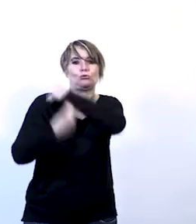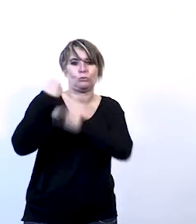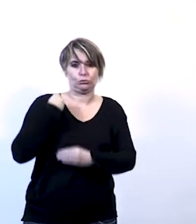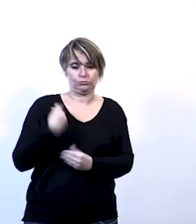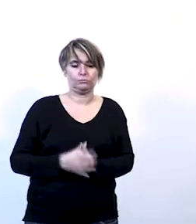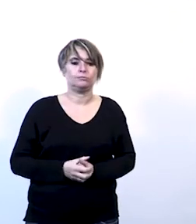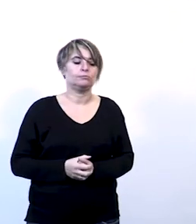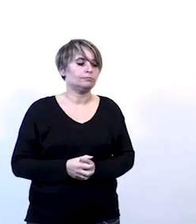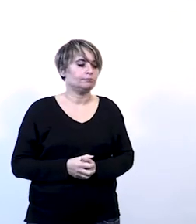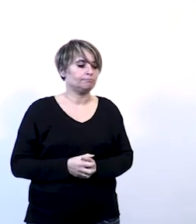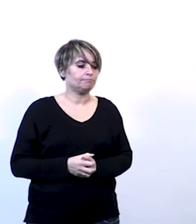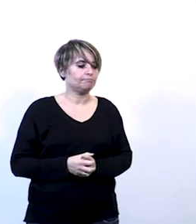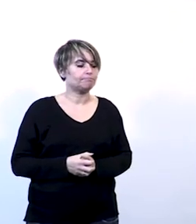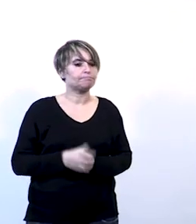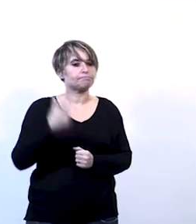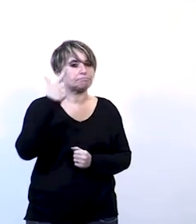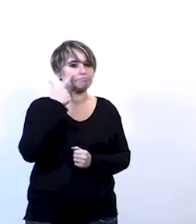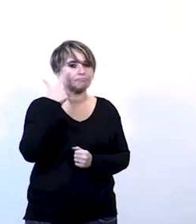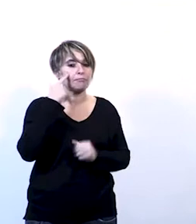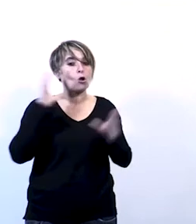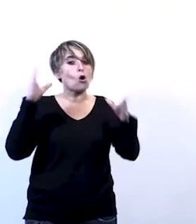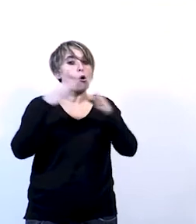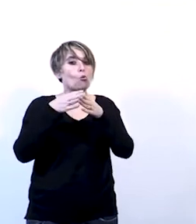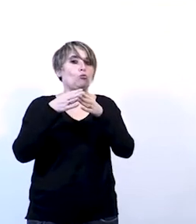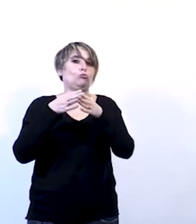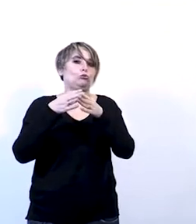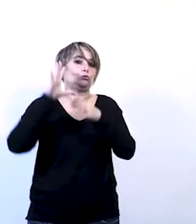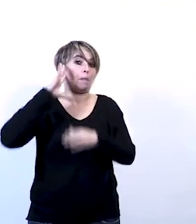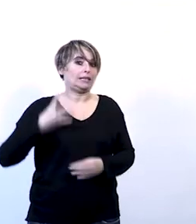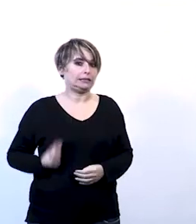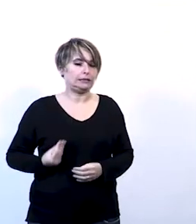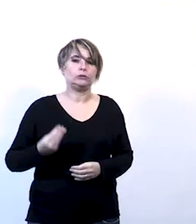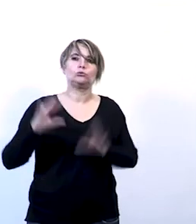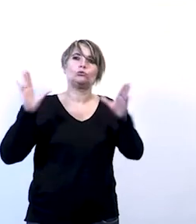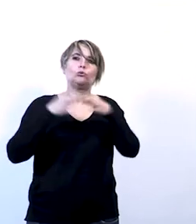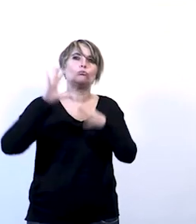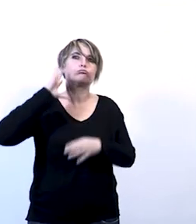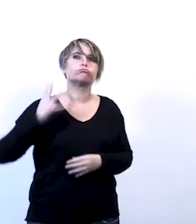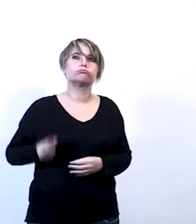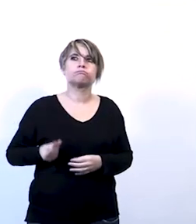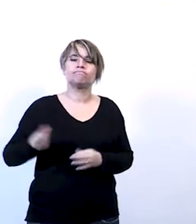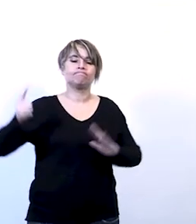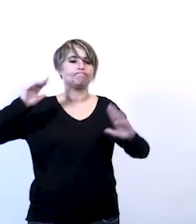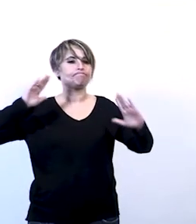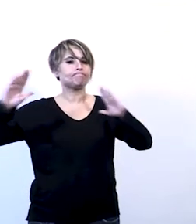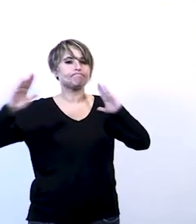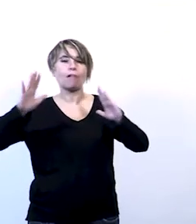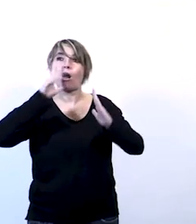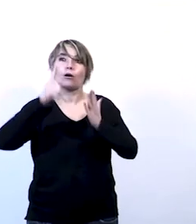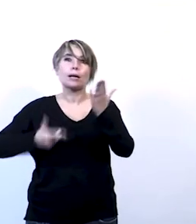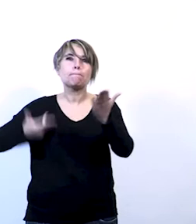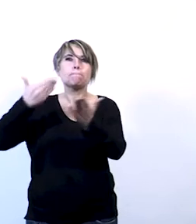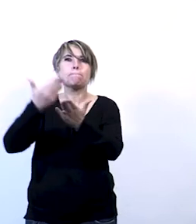ello. Sí, hay grupos palestinos que últimamente están